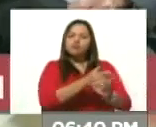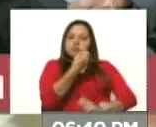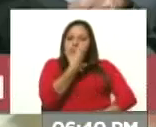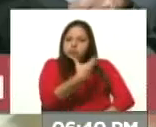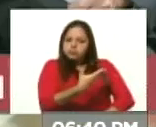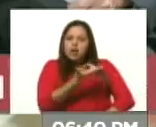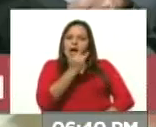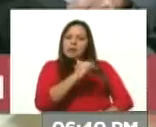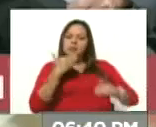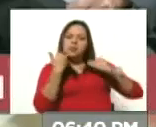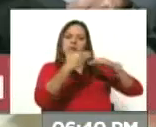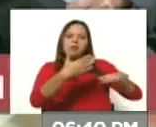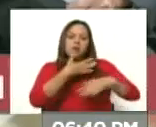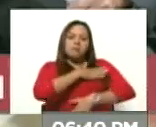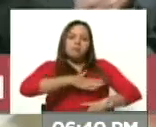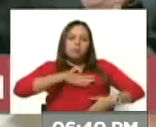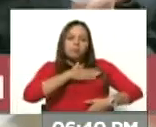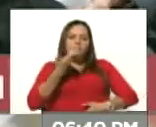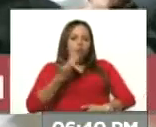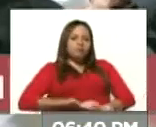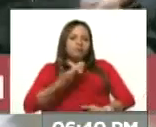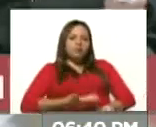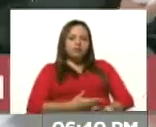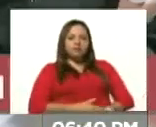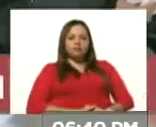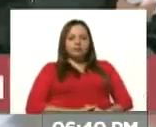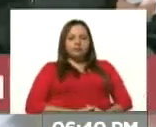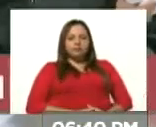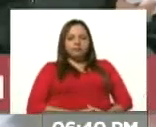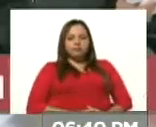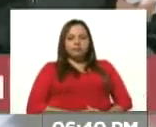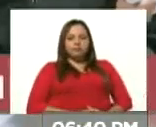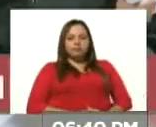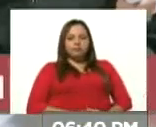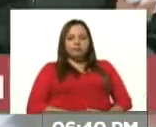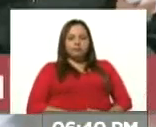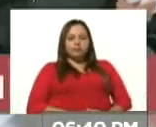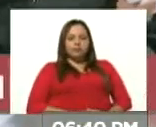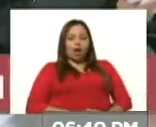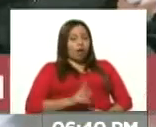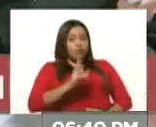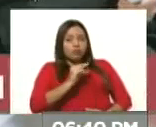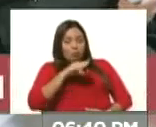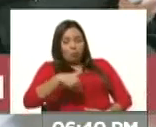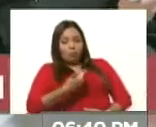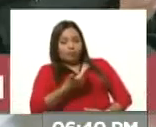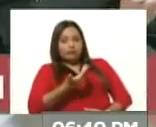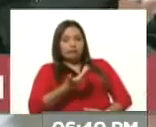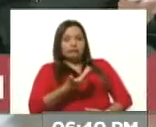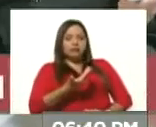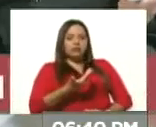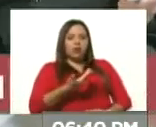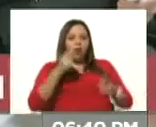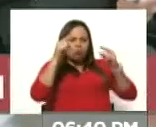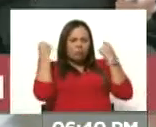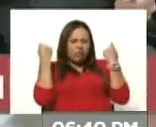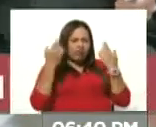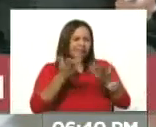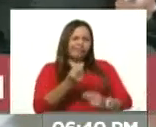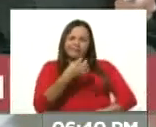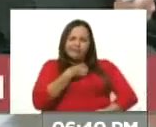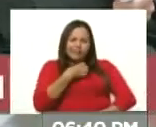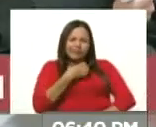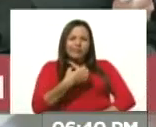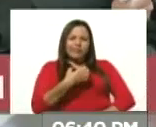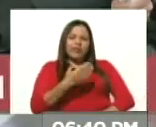niveles de satisfacción importantes hay que no hay que descartar no hay que obviar que